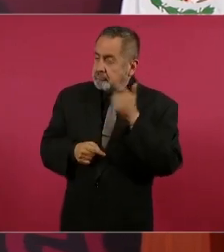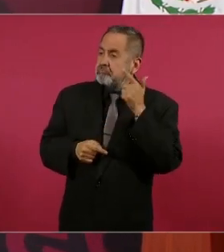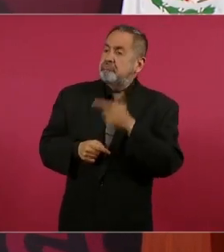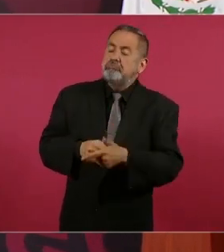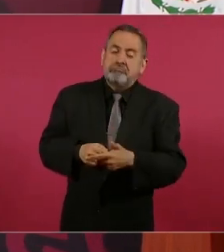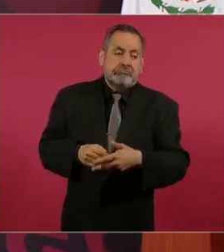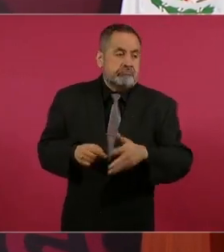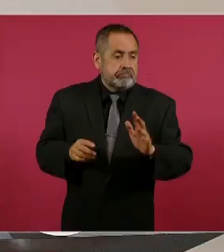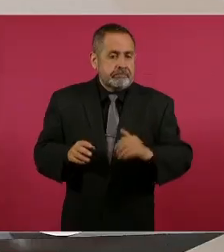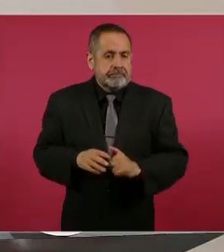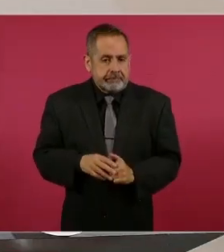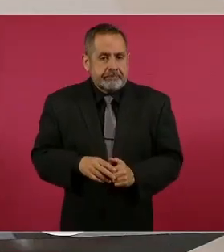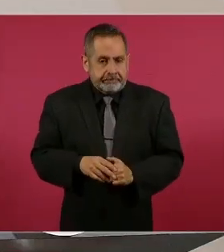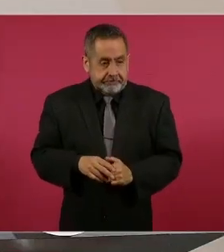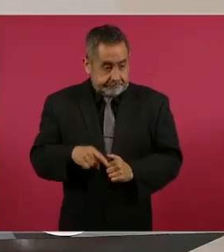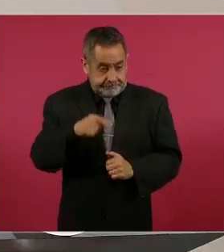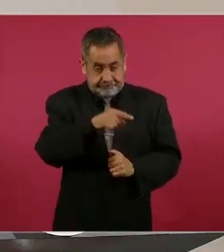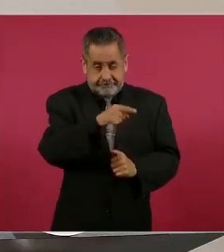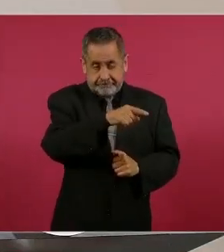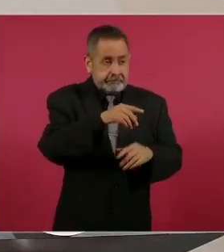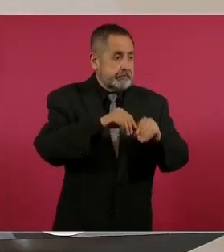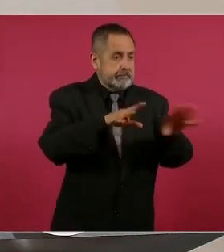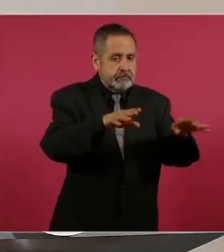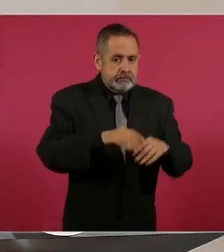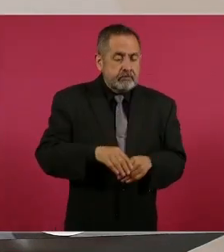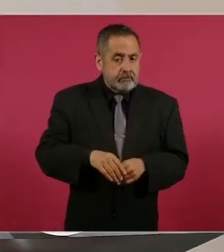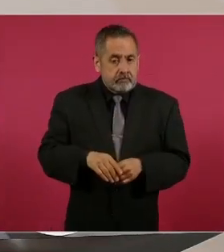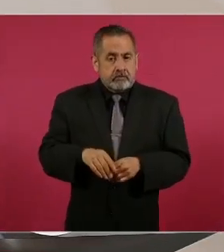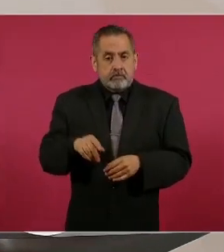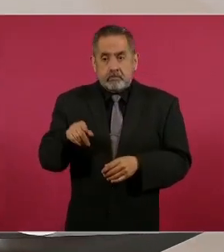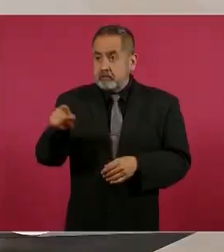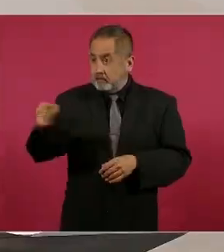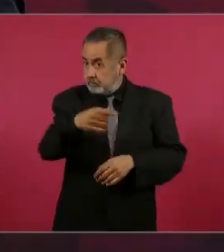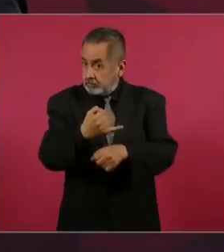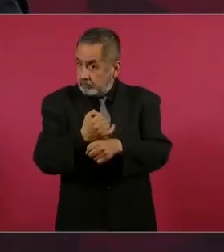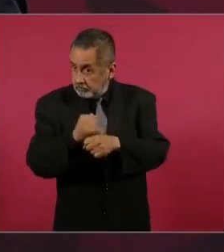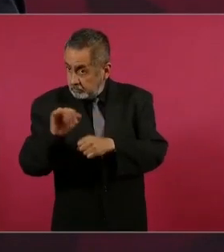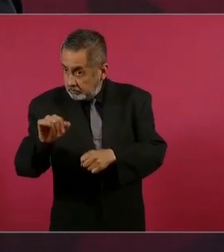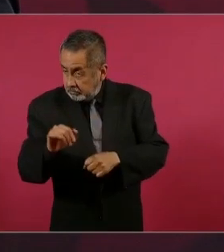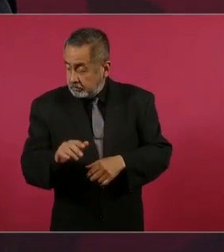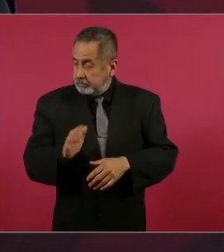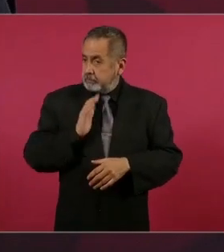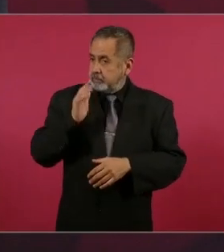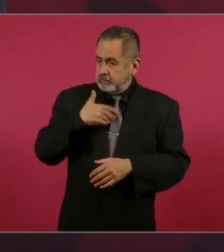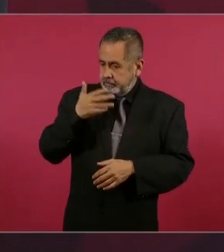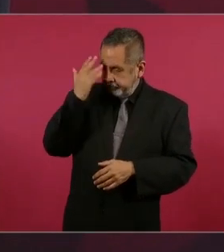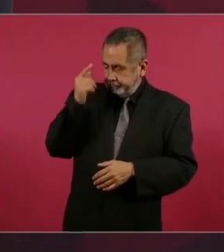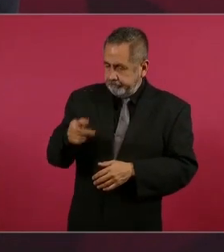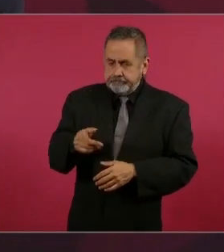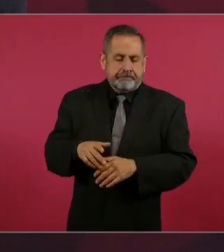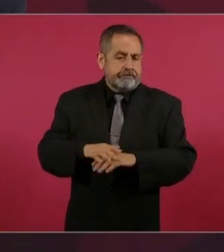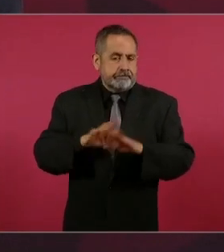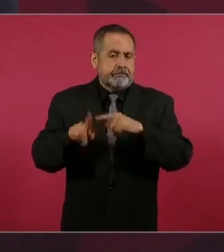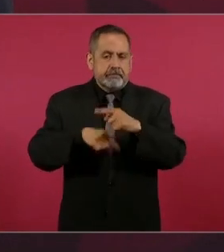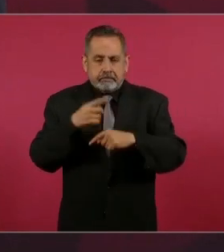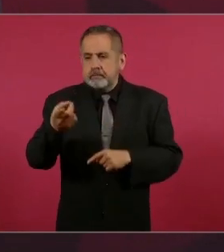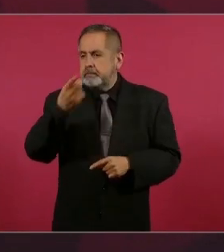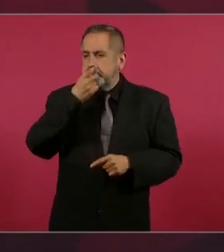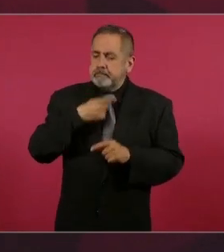que después de eso, que sí existía la investigación, y ya es cuando me